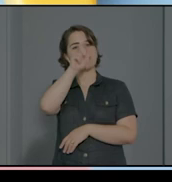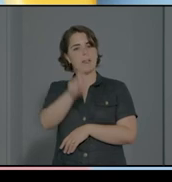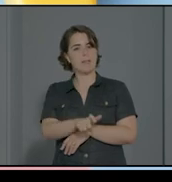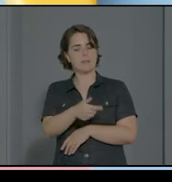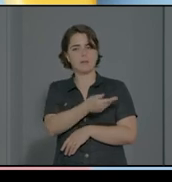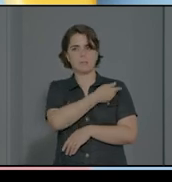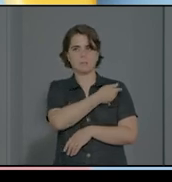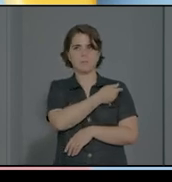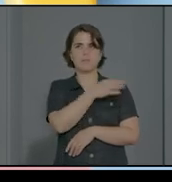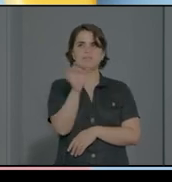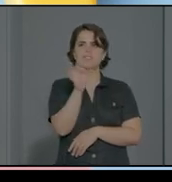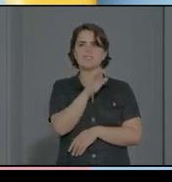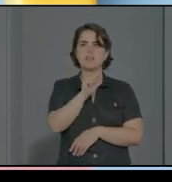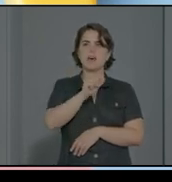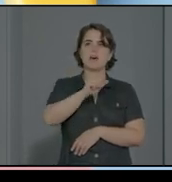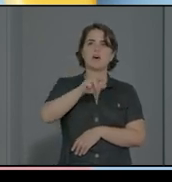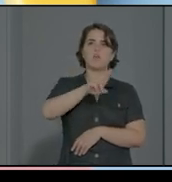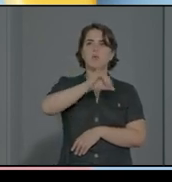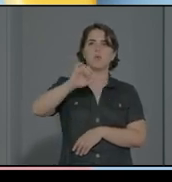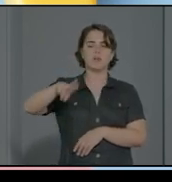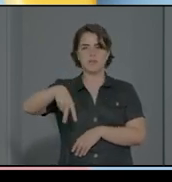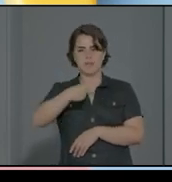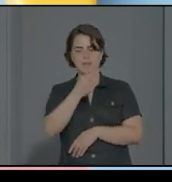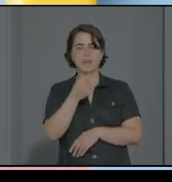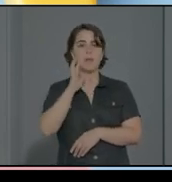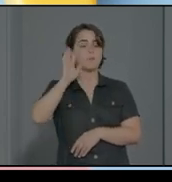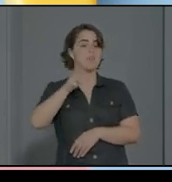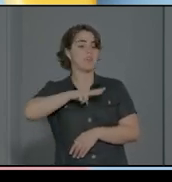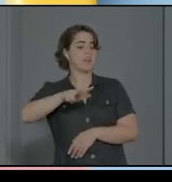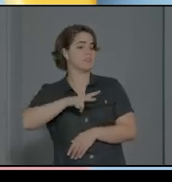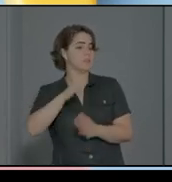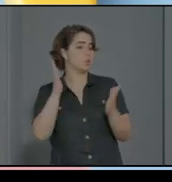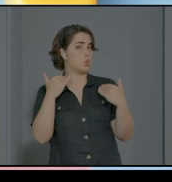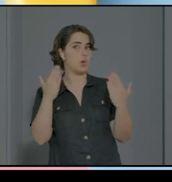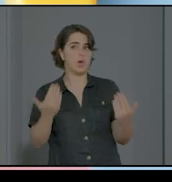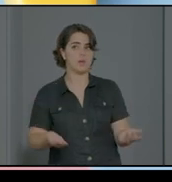Parece que exista en castellano. Il savoring è questo, diciamo,